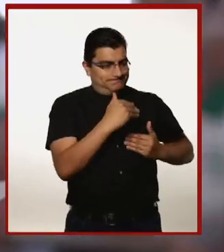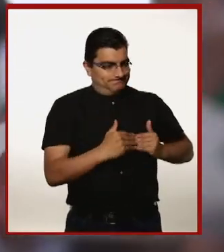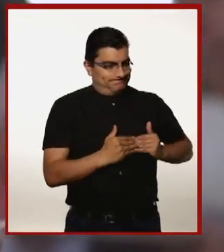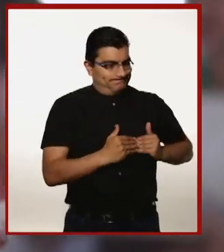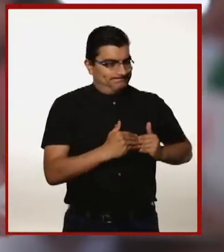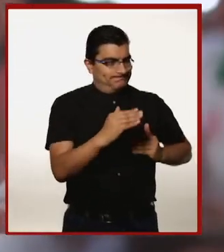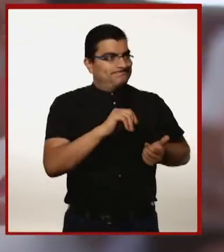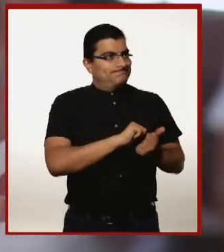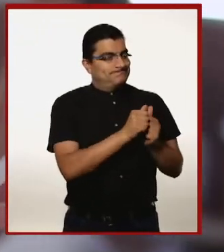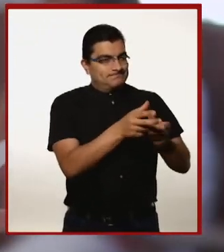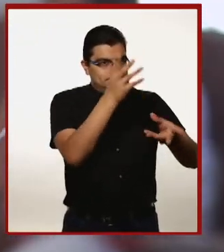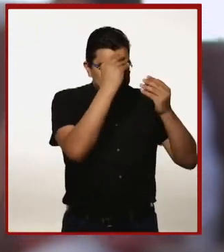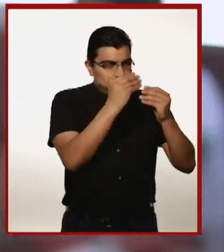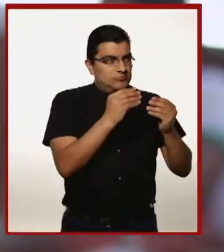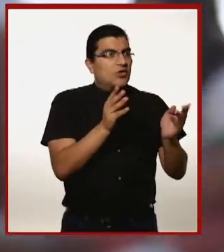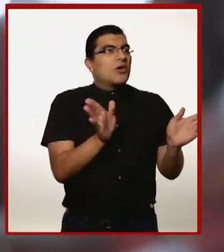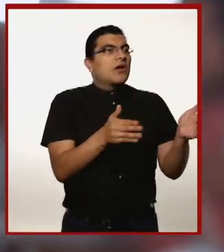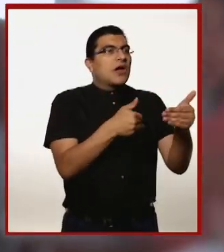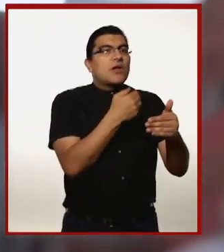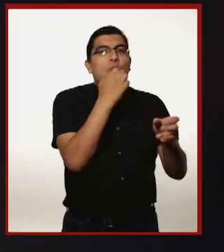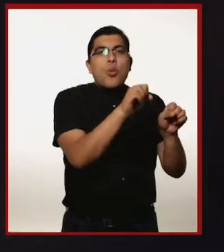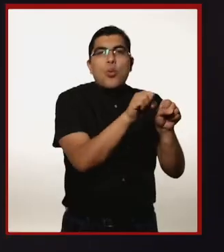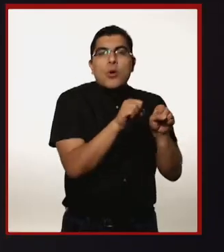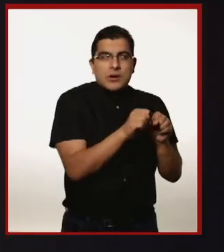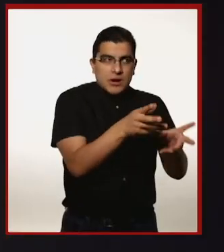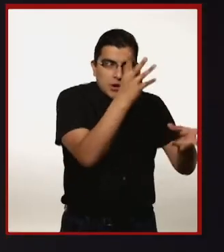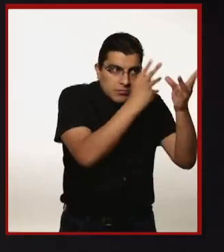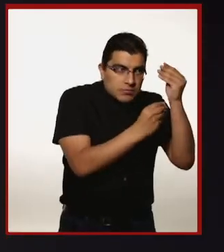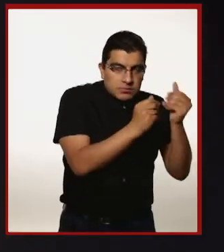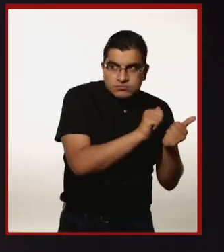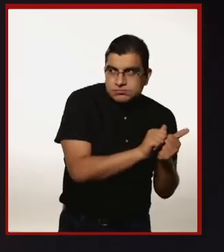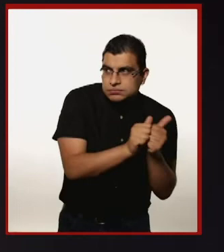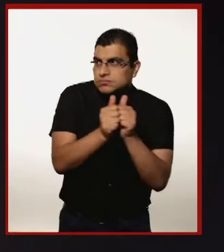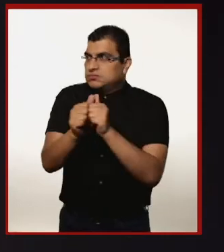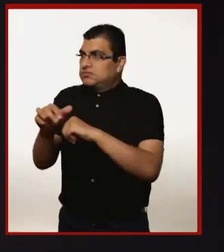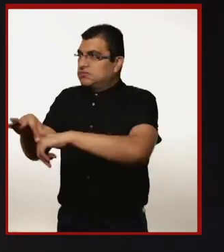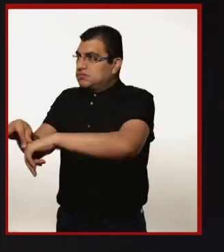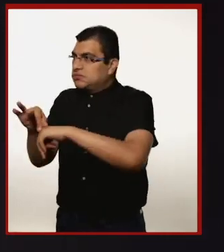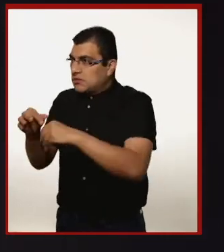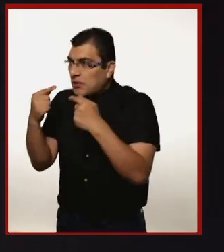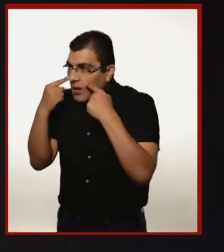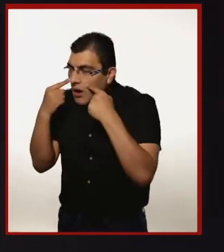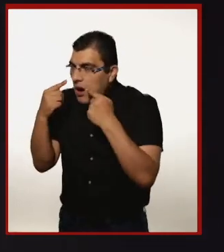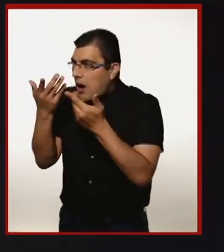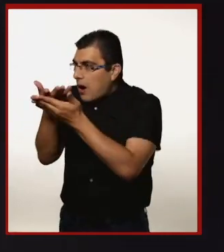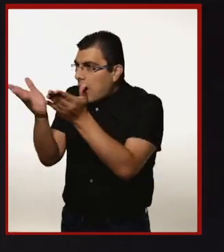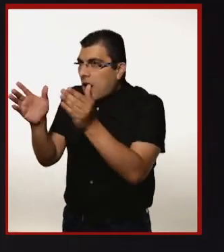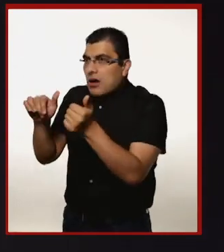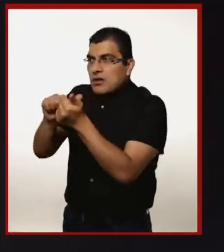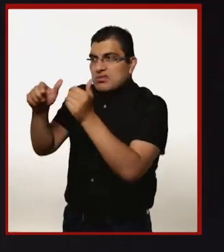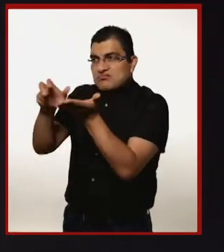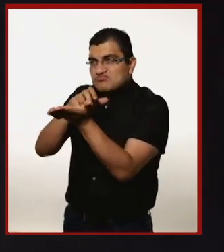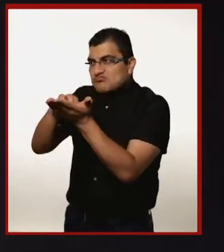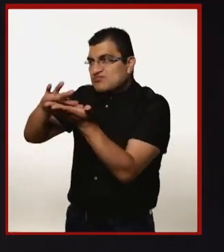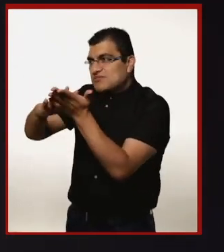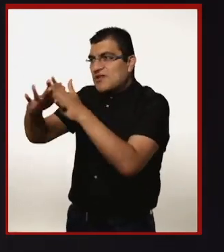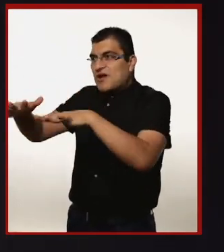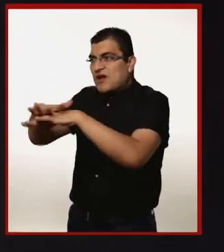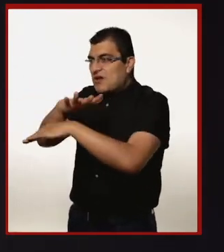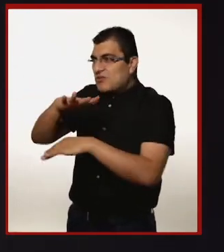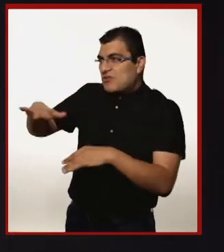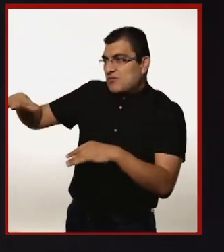académicos que generaron en los muros de las aulas para volverlos algo que realmente transforme lo que está en su